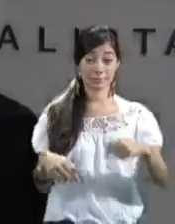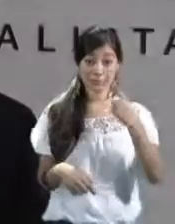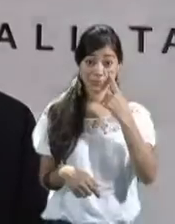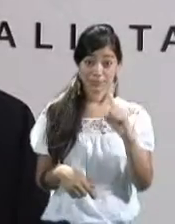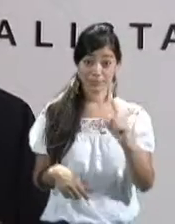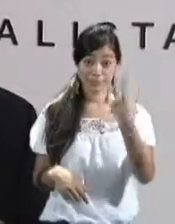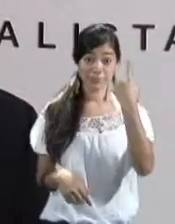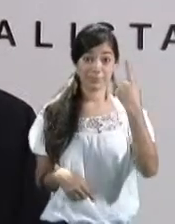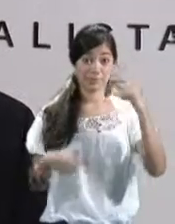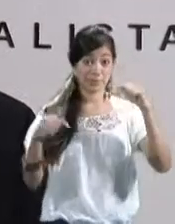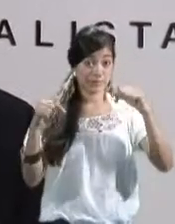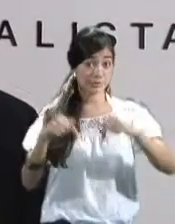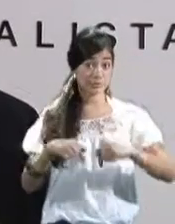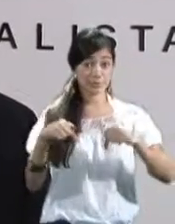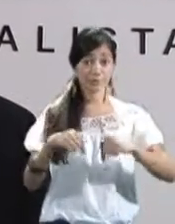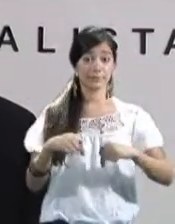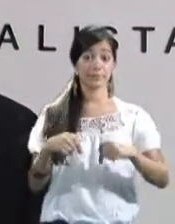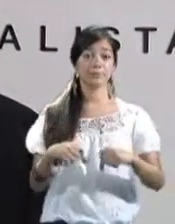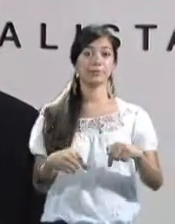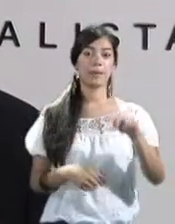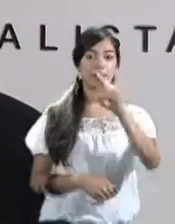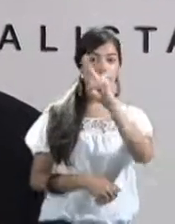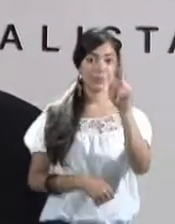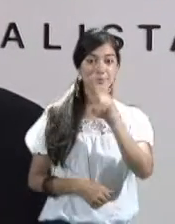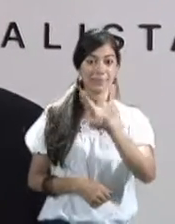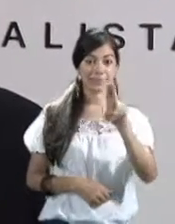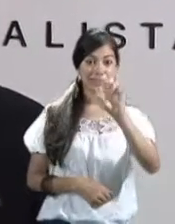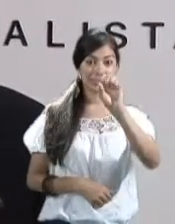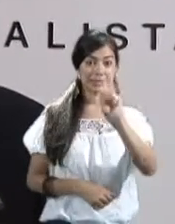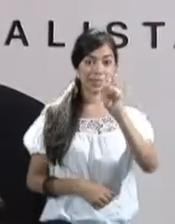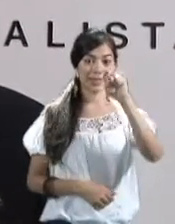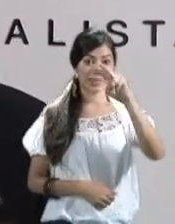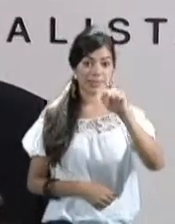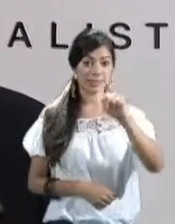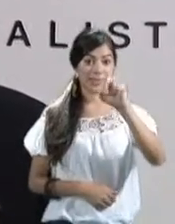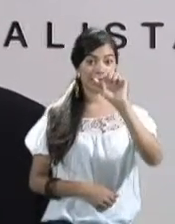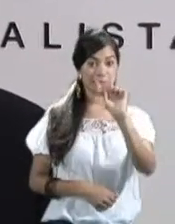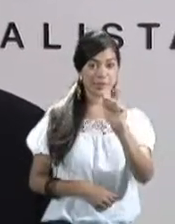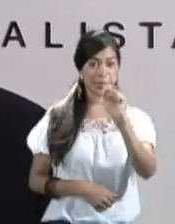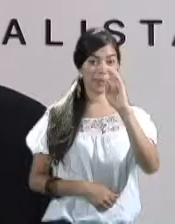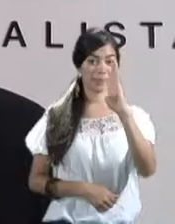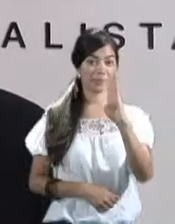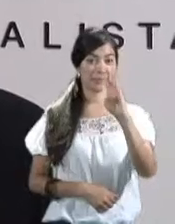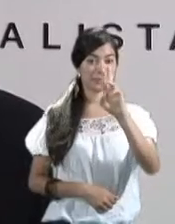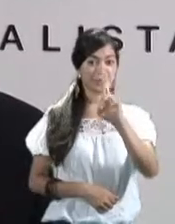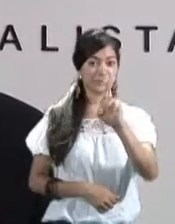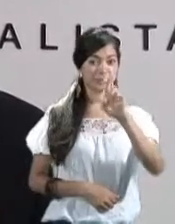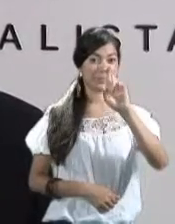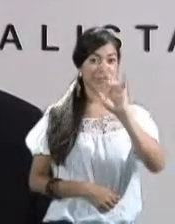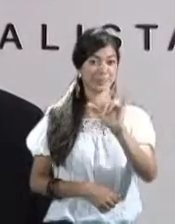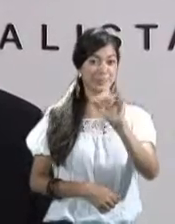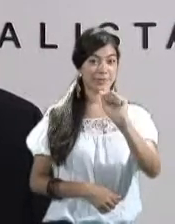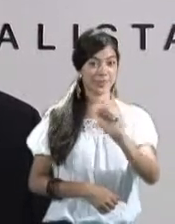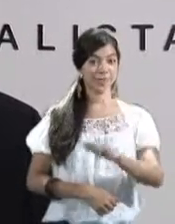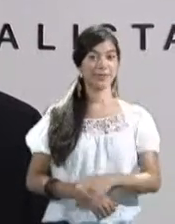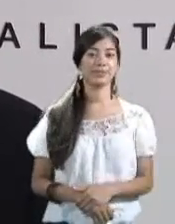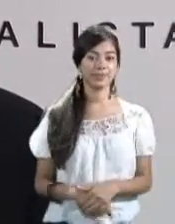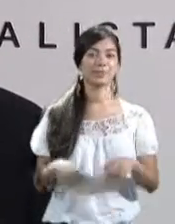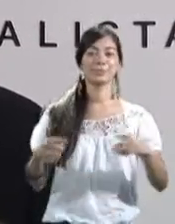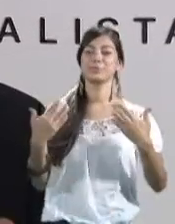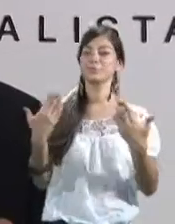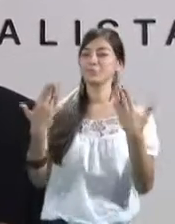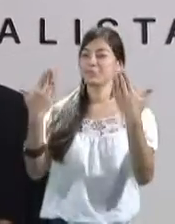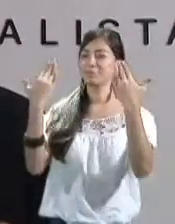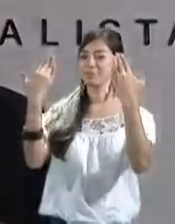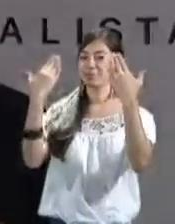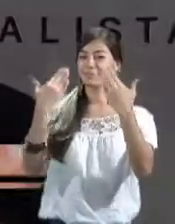Es uno de los pioneros y Sanabria Matiz es un logro muy profesional y muy alto que va a traer para el desarrollo turístico